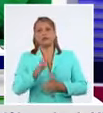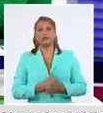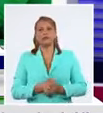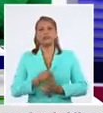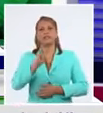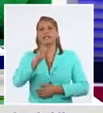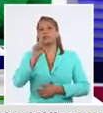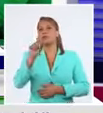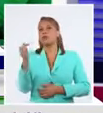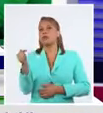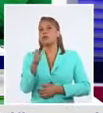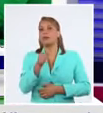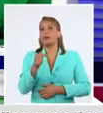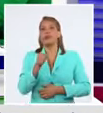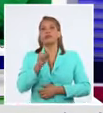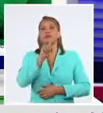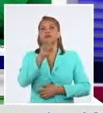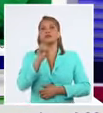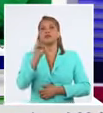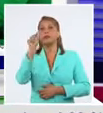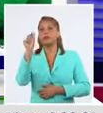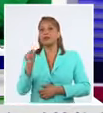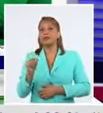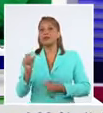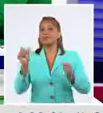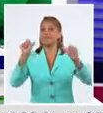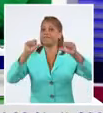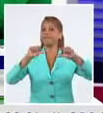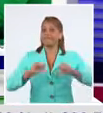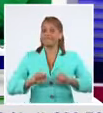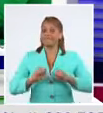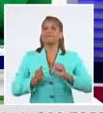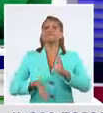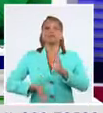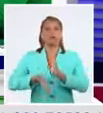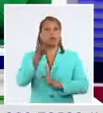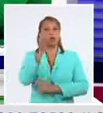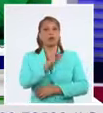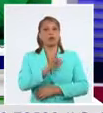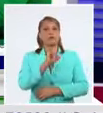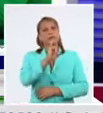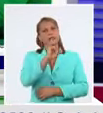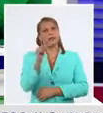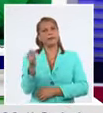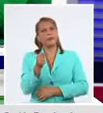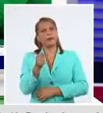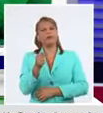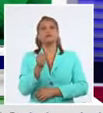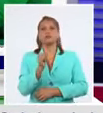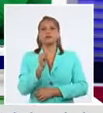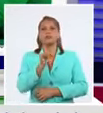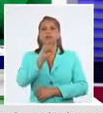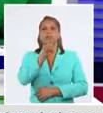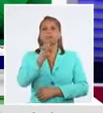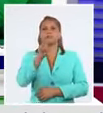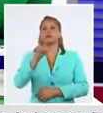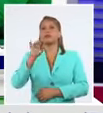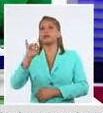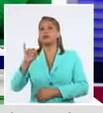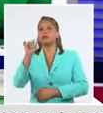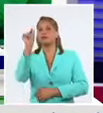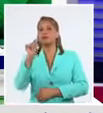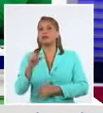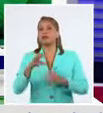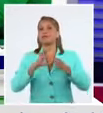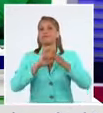menos. 100 críticos, que es todavía muy elevado, aunque son 6 menos, y 226 graves, que